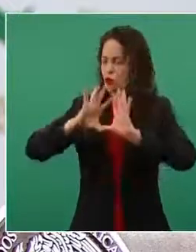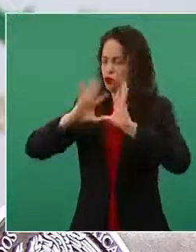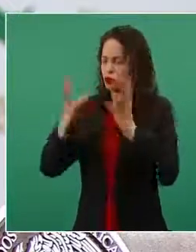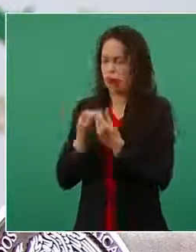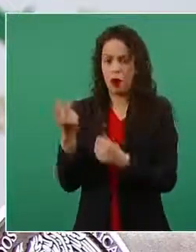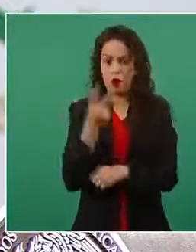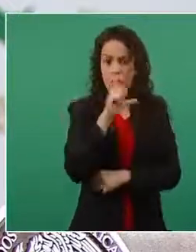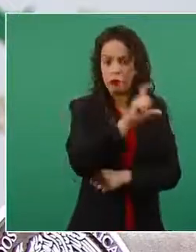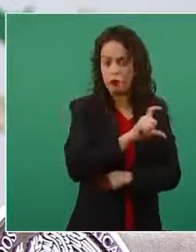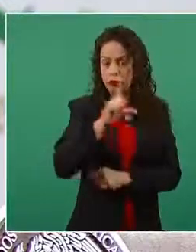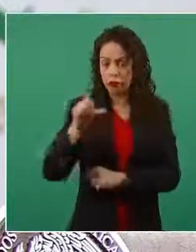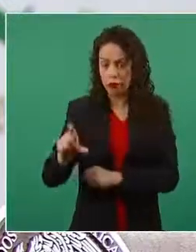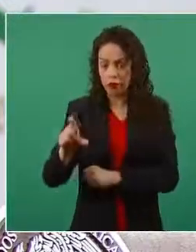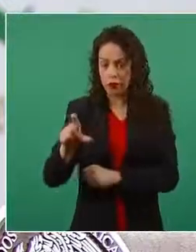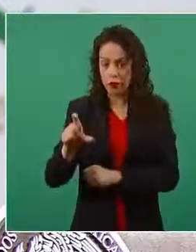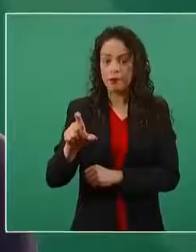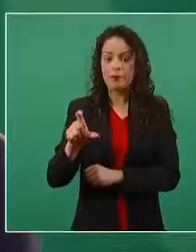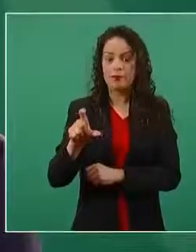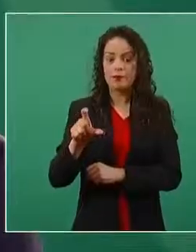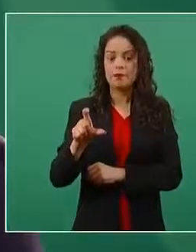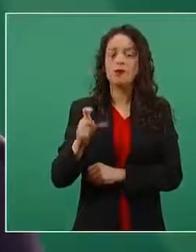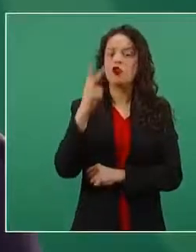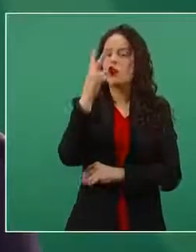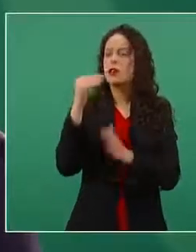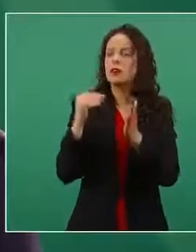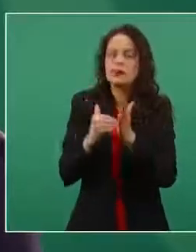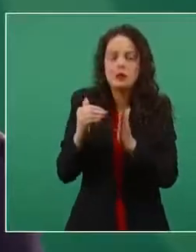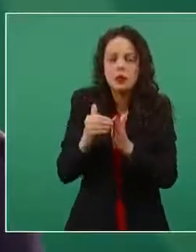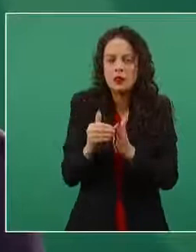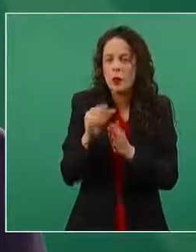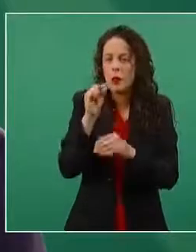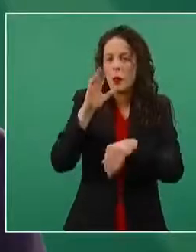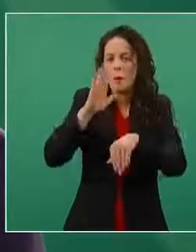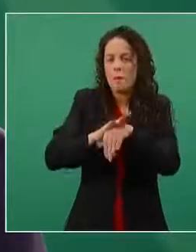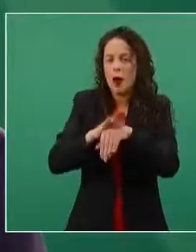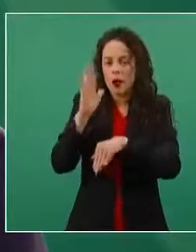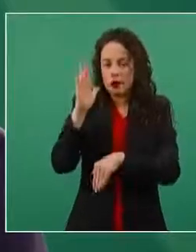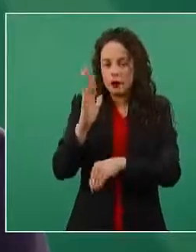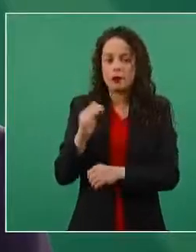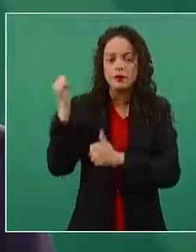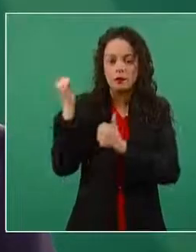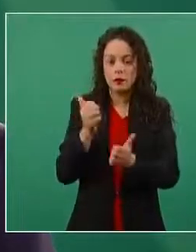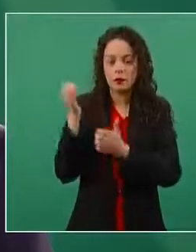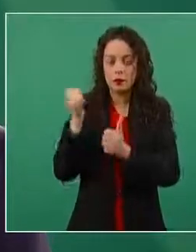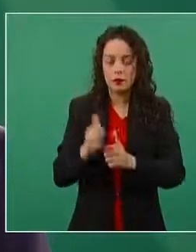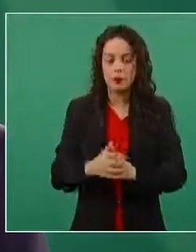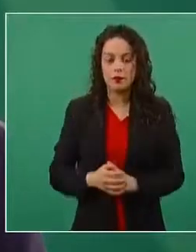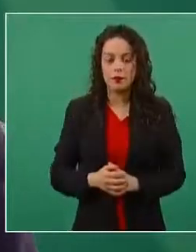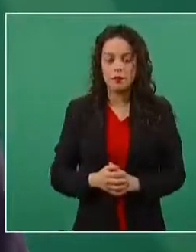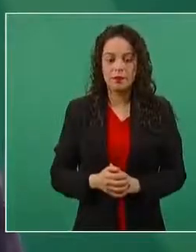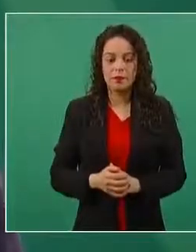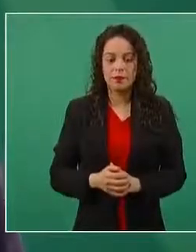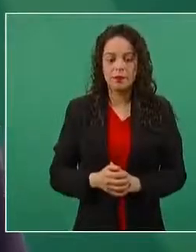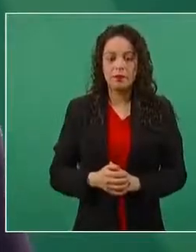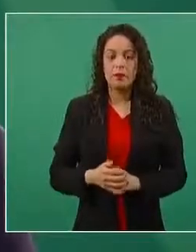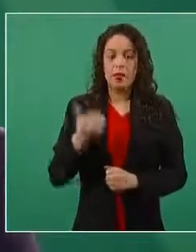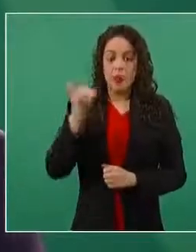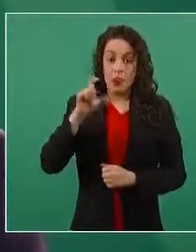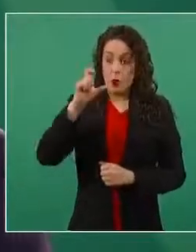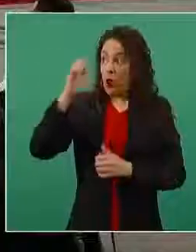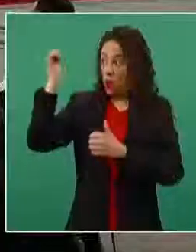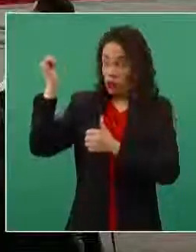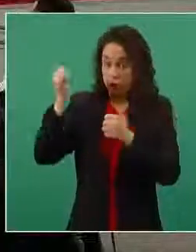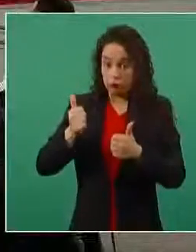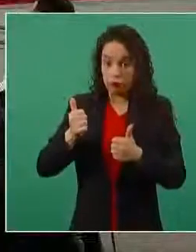vacunas recibiremos un poco más de 2.107.000 dosis de vacunas y conforme llegan,